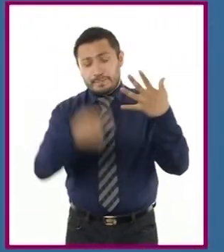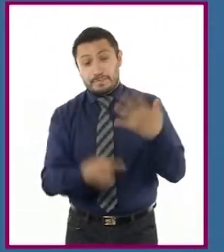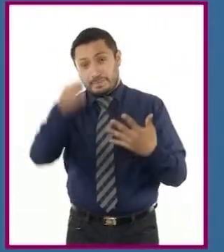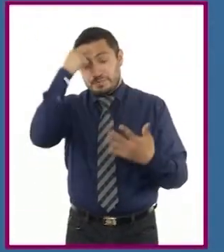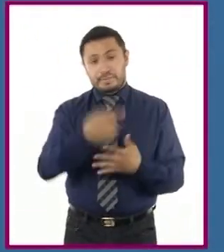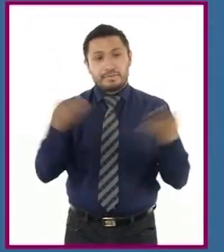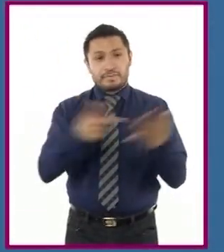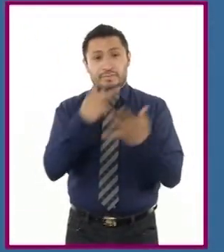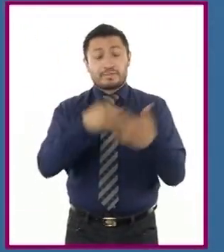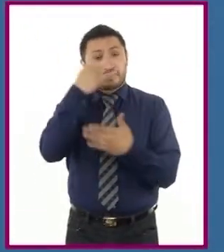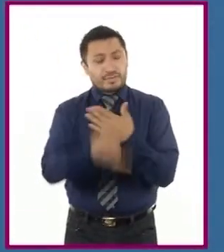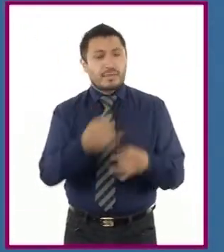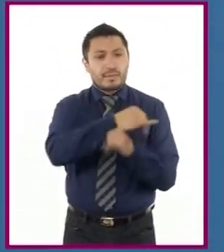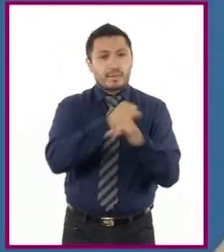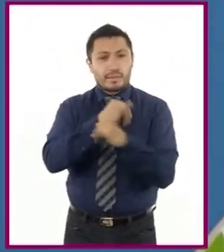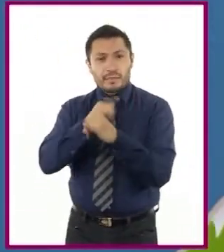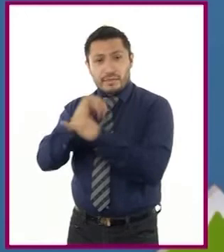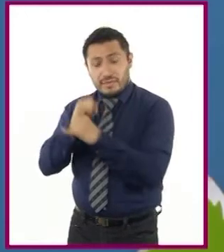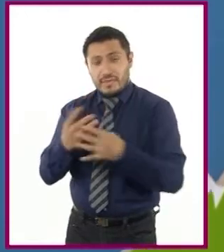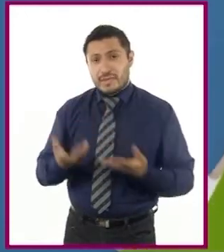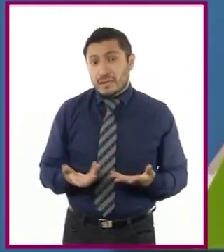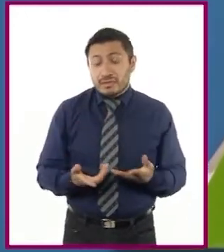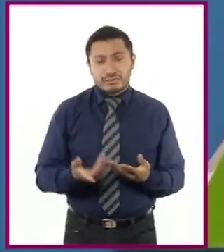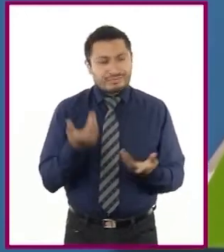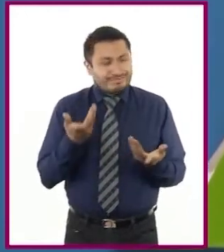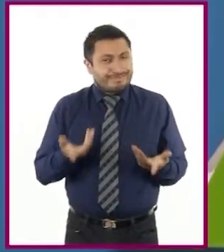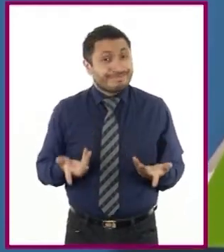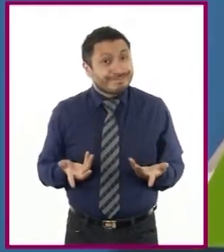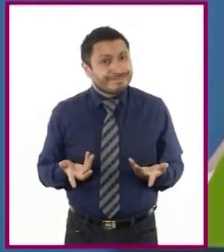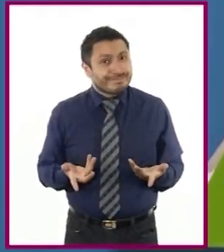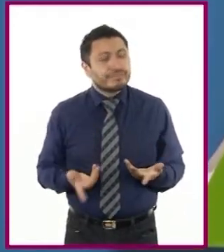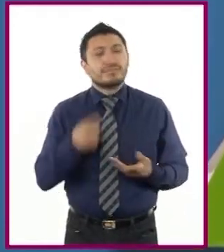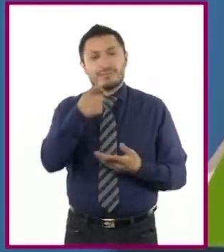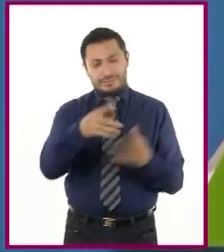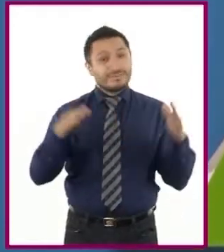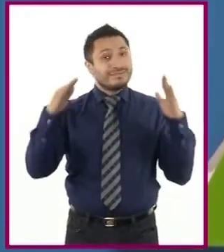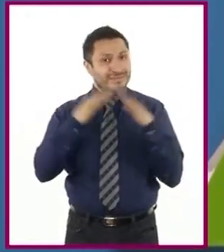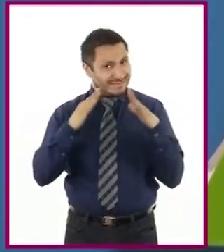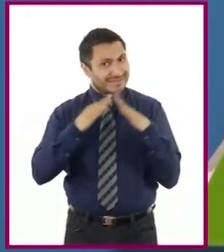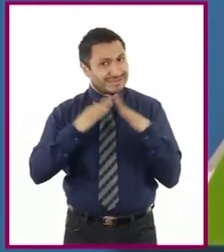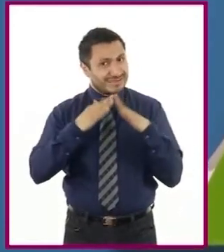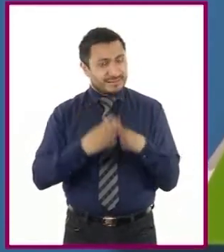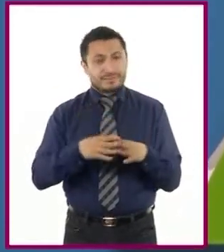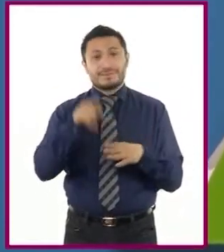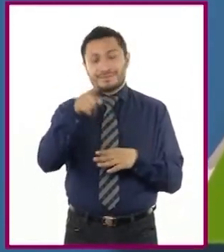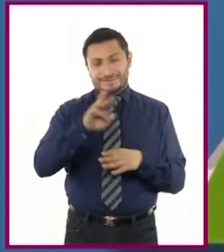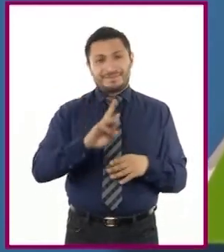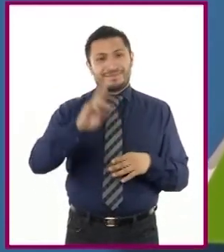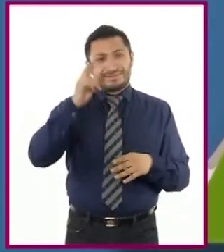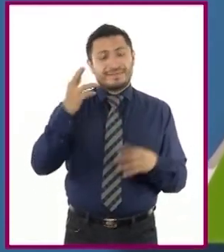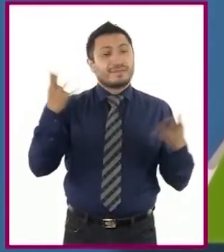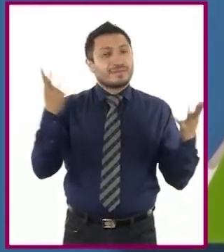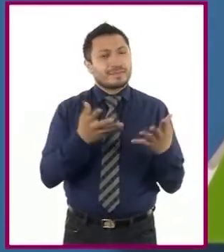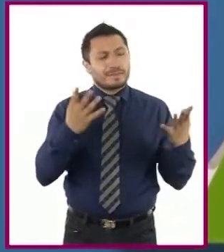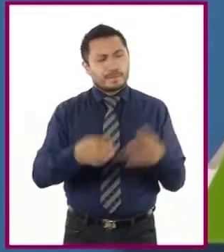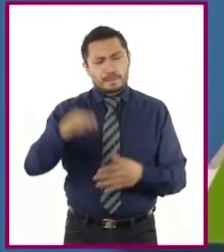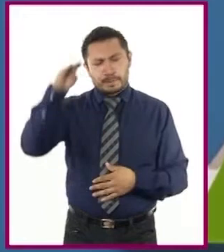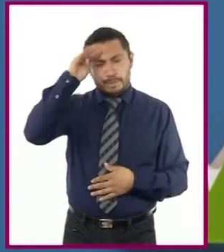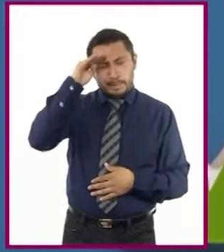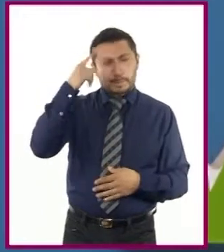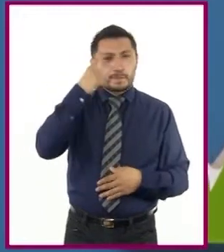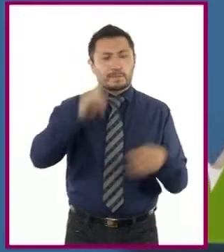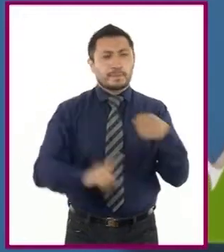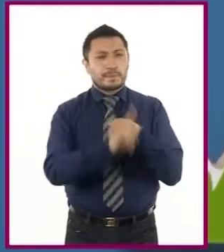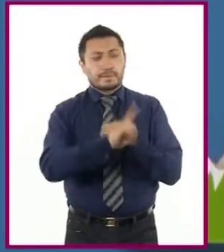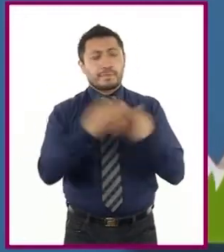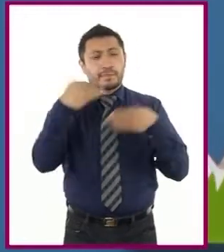realización de un proyecto de investigación, en donde, desde sus casas, considerarán una problemática sobre la migración